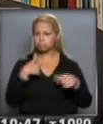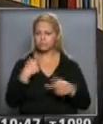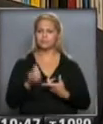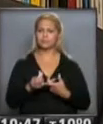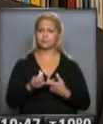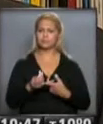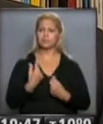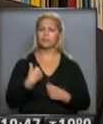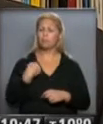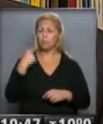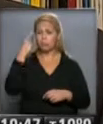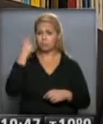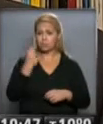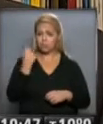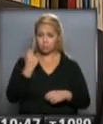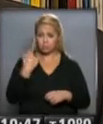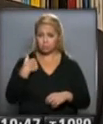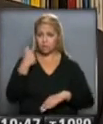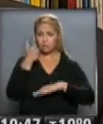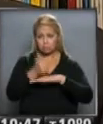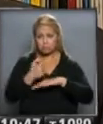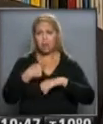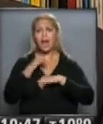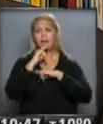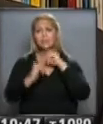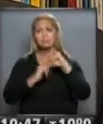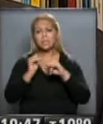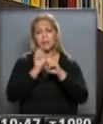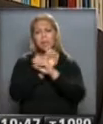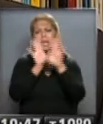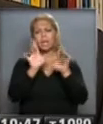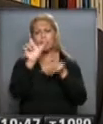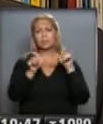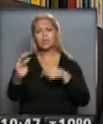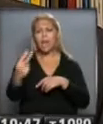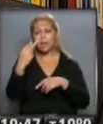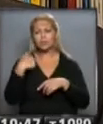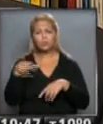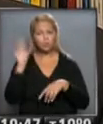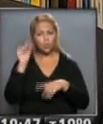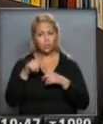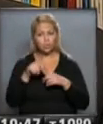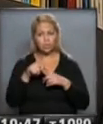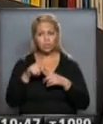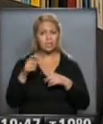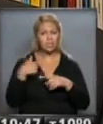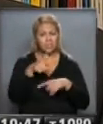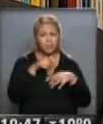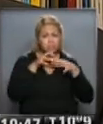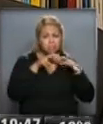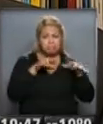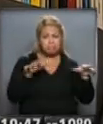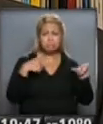institucional importante y me parece oportuno aclarar a toda la gente que nos está escuchando, ante toda esta cadena de